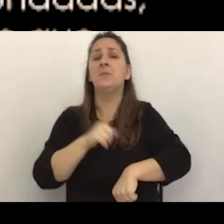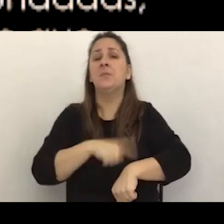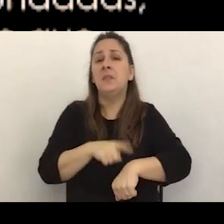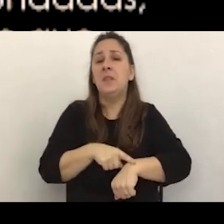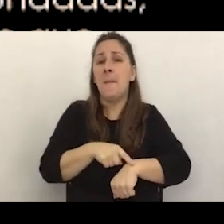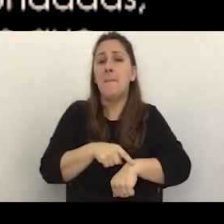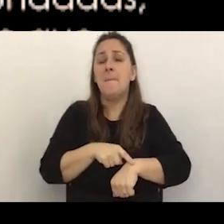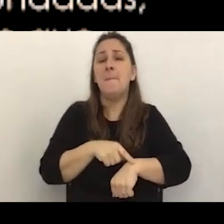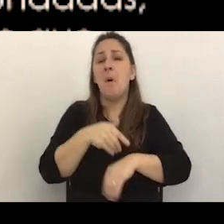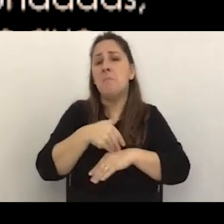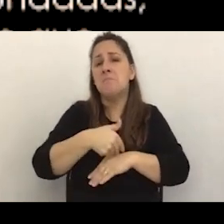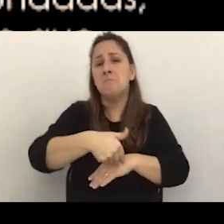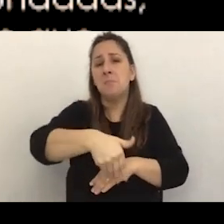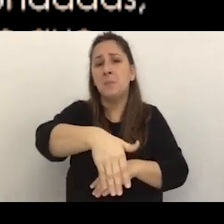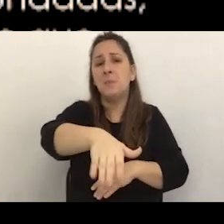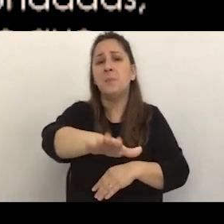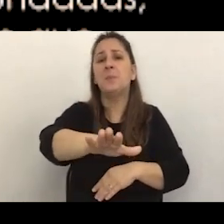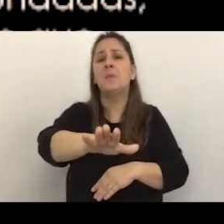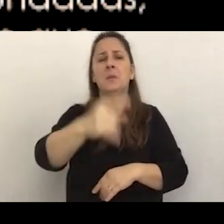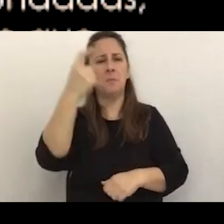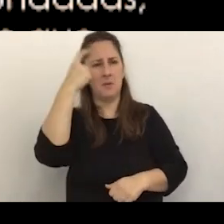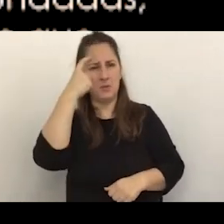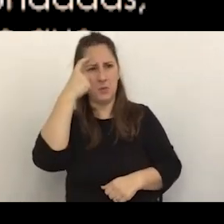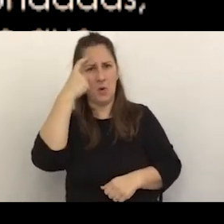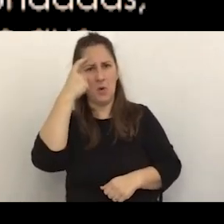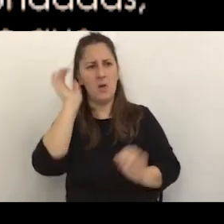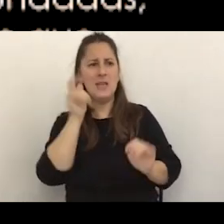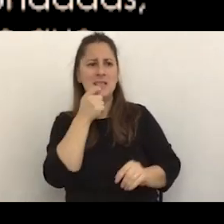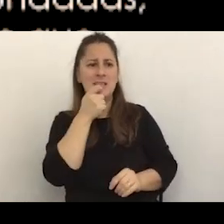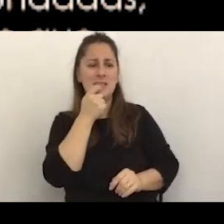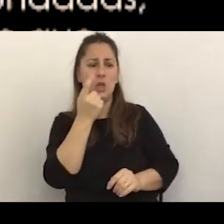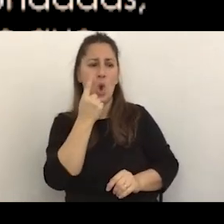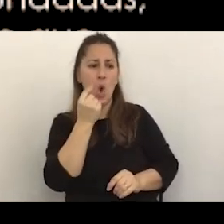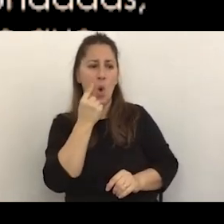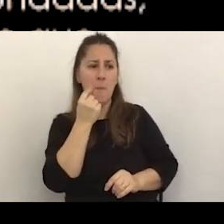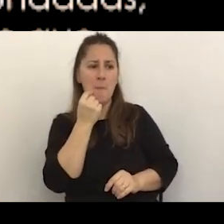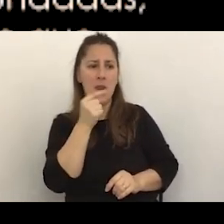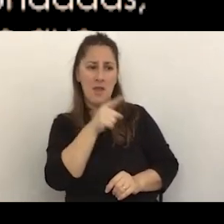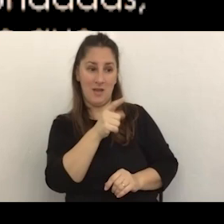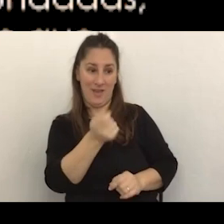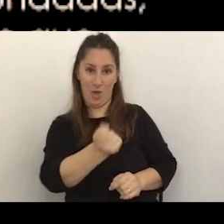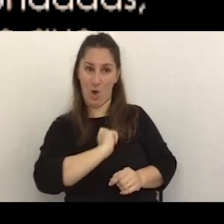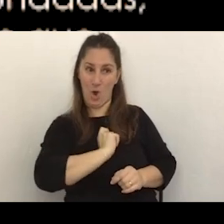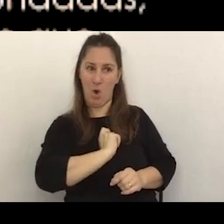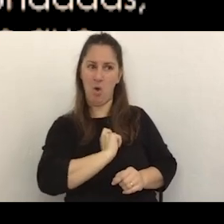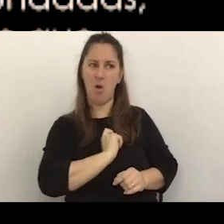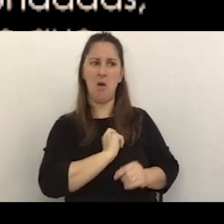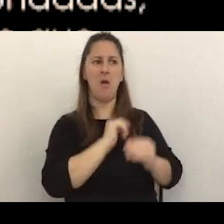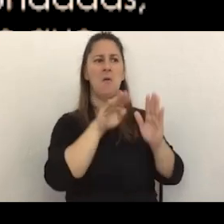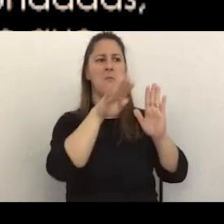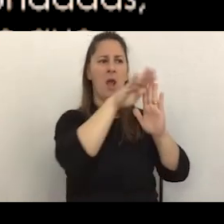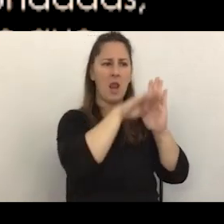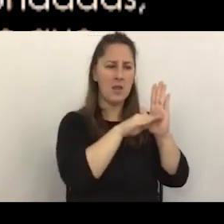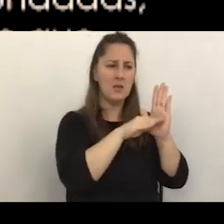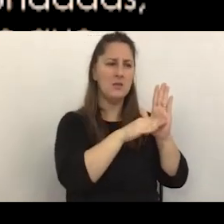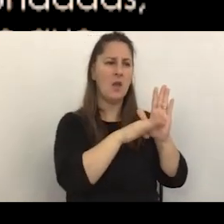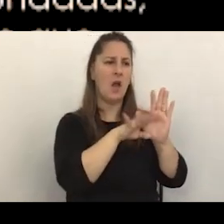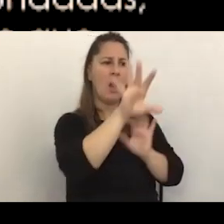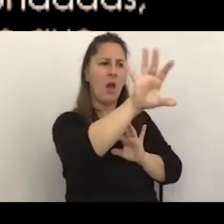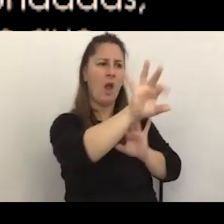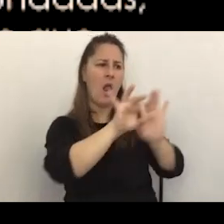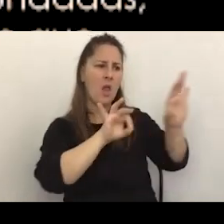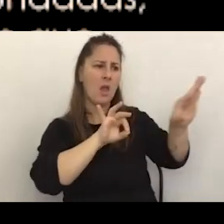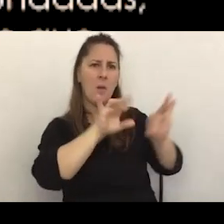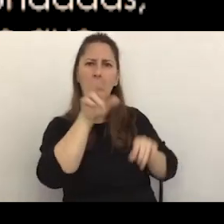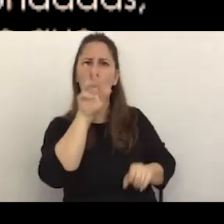al tiempo, se puso a pensar, bueno, si este muchacho estaba en esta lista, y era tan elegido, tal vez